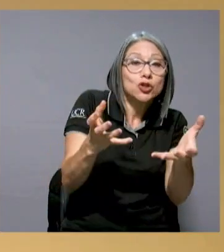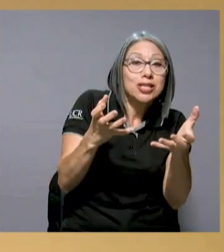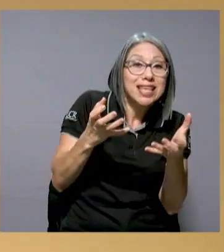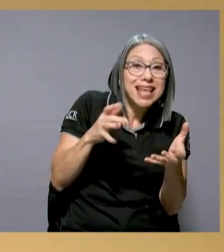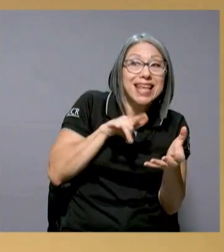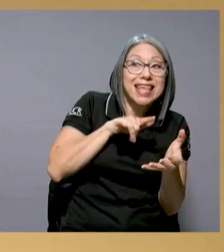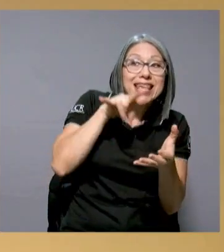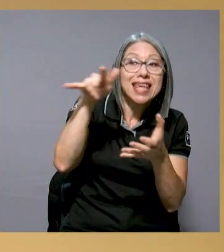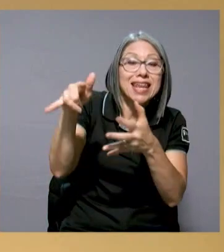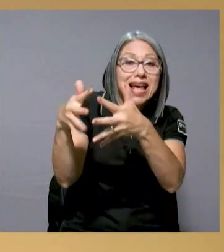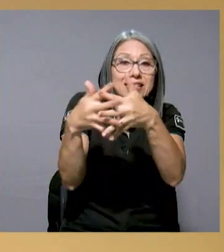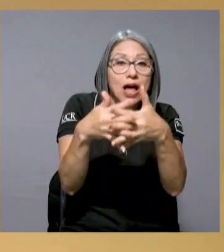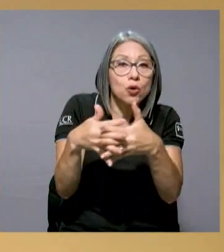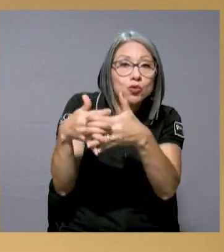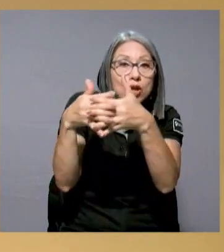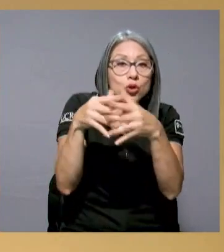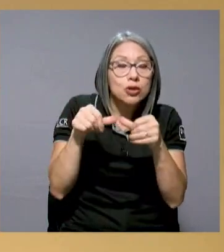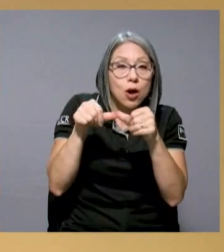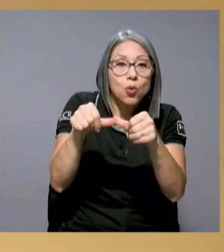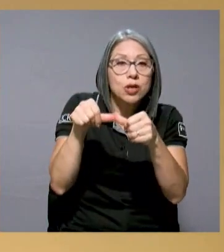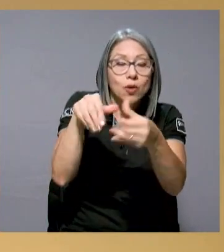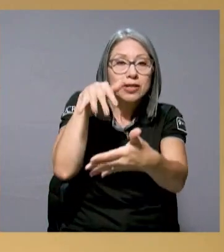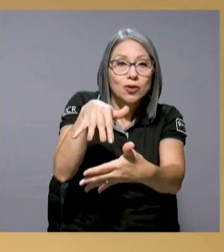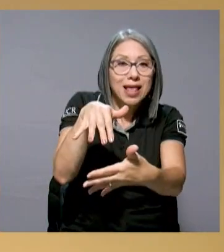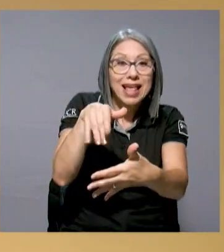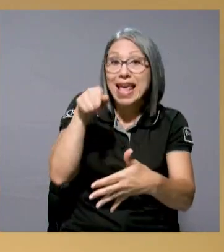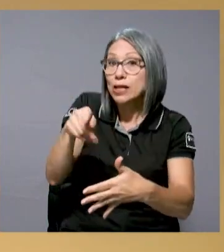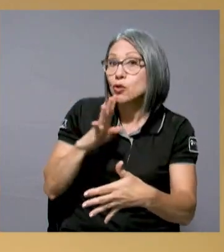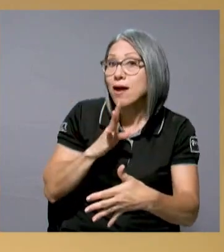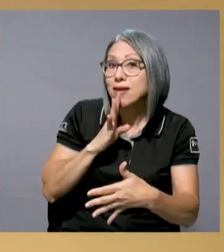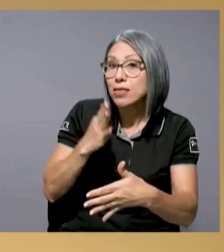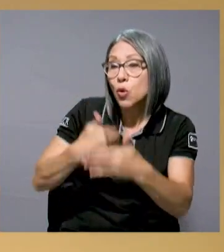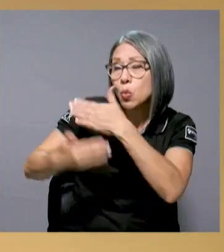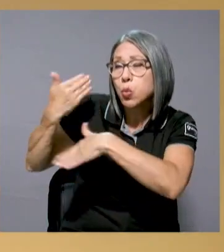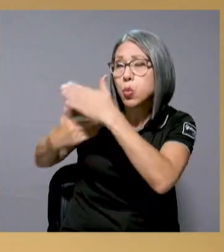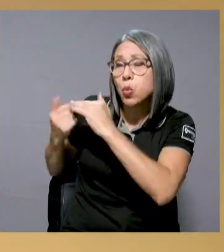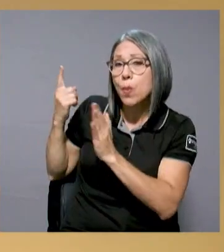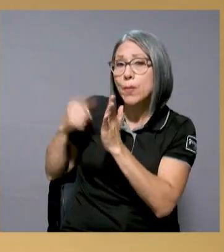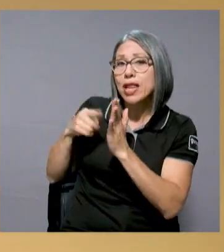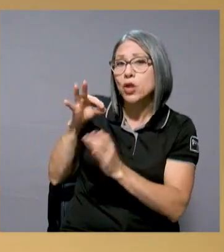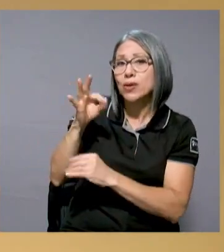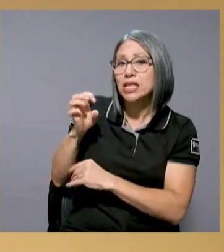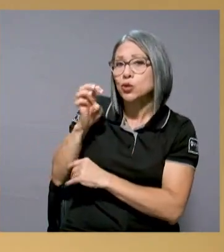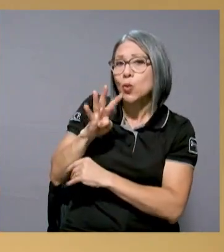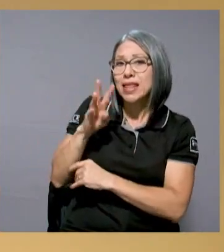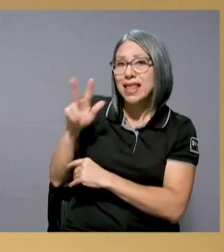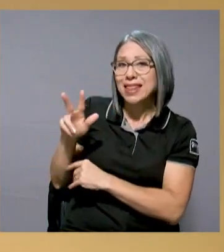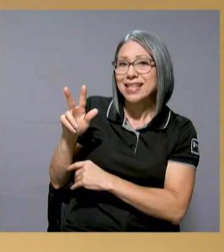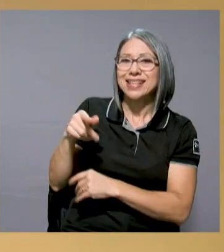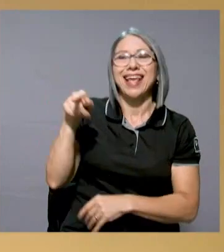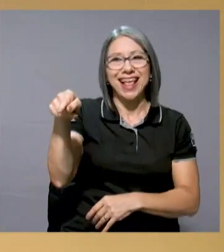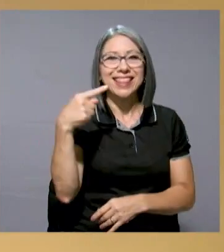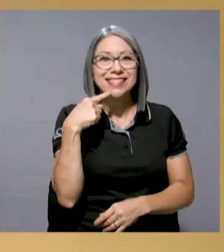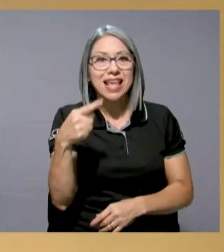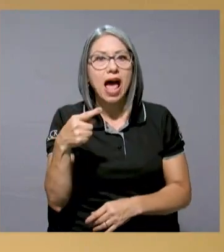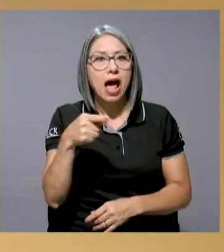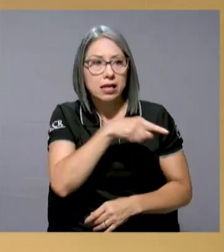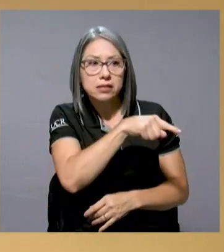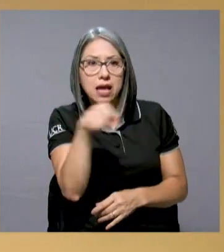Unidos, continuar sus estudios en Estados Unidos, estoy hablando de 1943, tienen que tener esa capacidad. Entonces vean